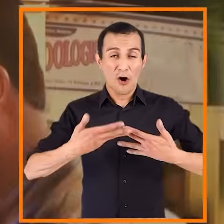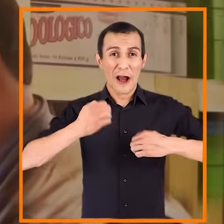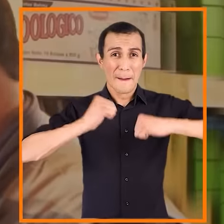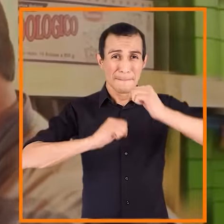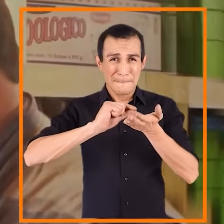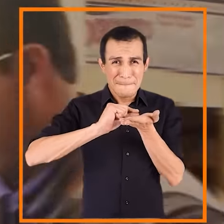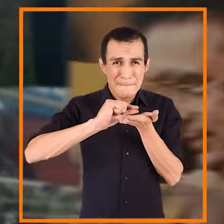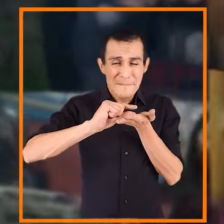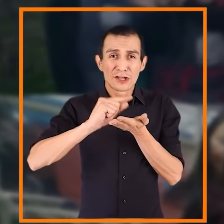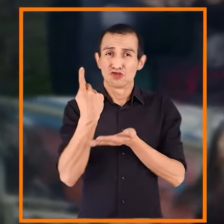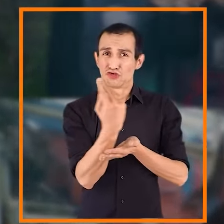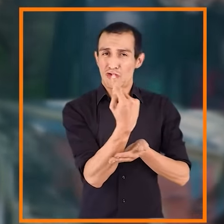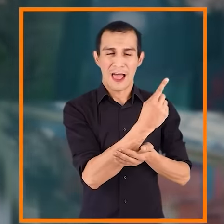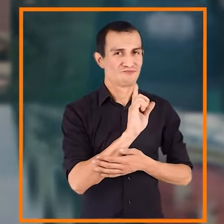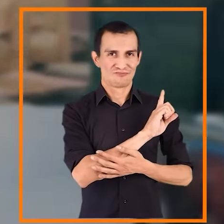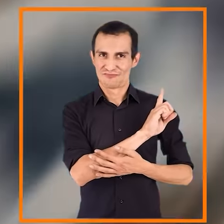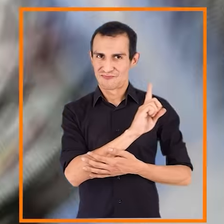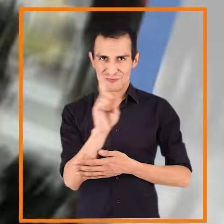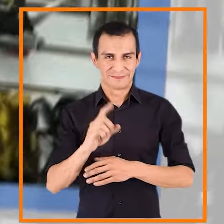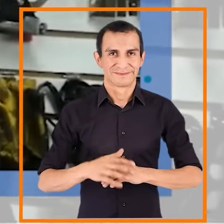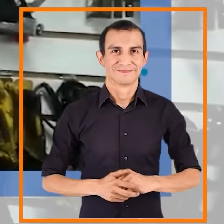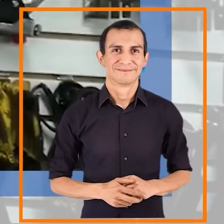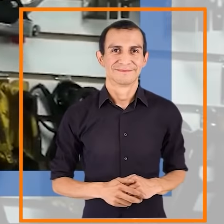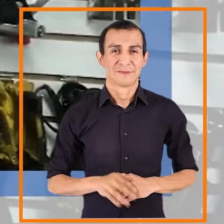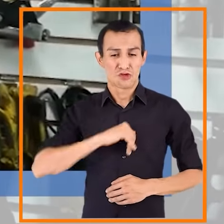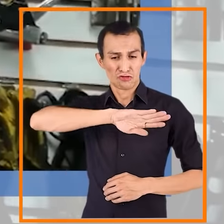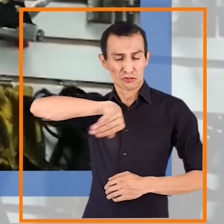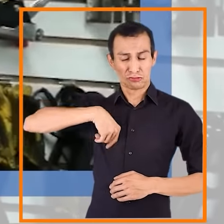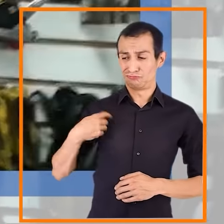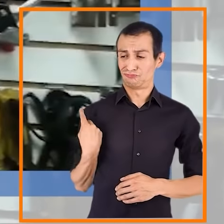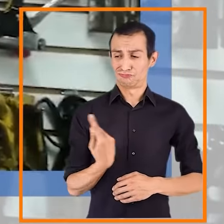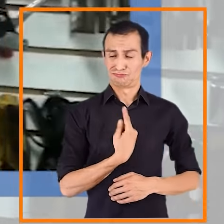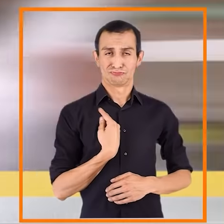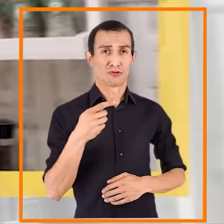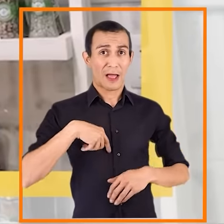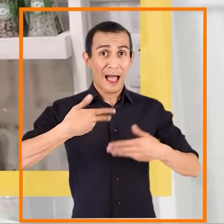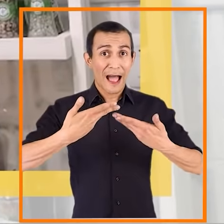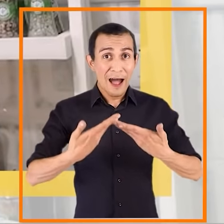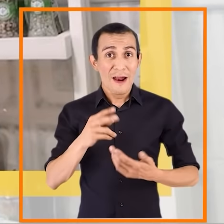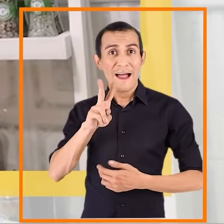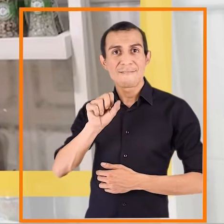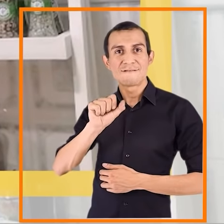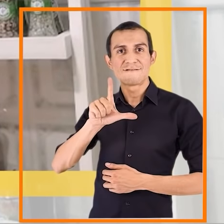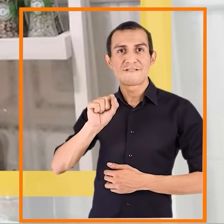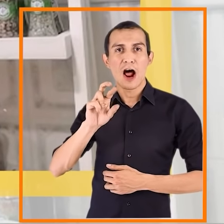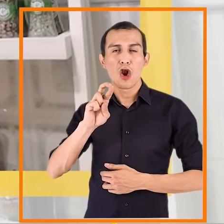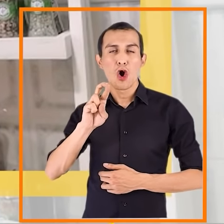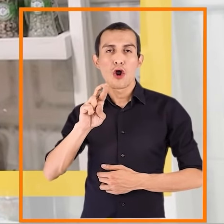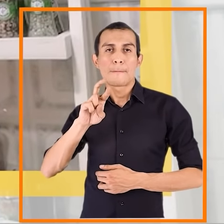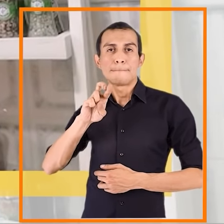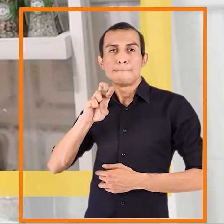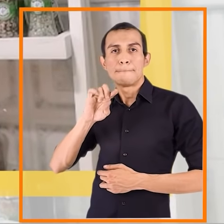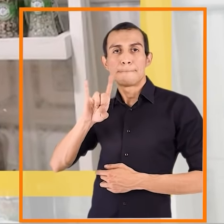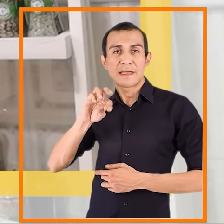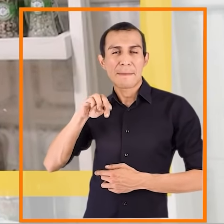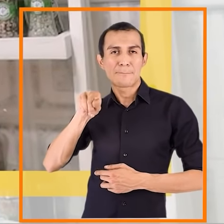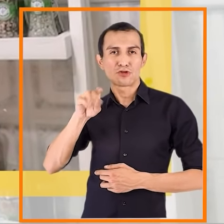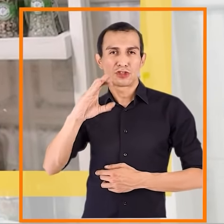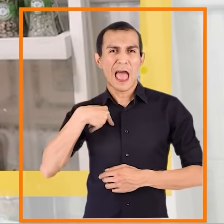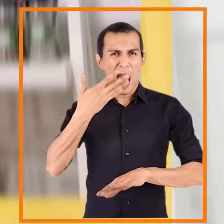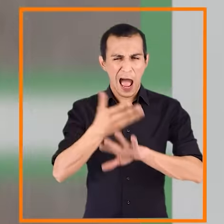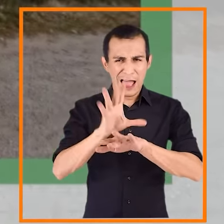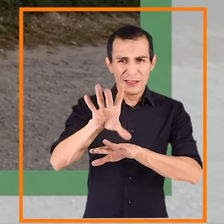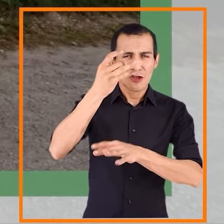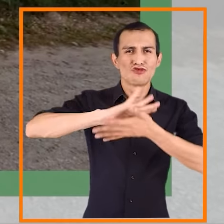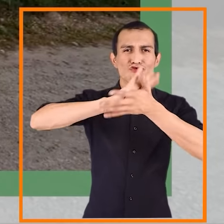Las pymes no están solas. Así es, ya no estamos solos. Ahora, en valorpyme.cl podrás